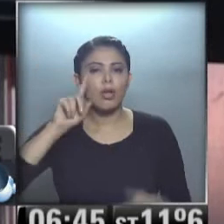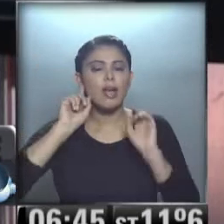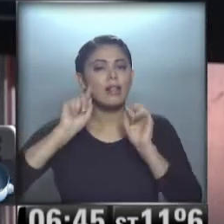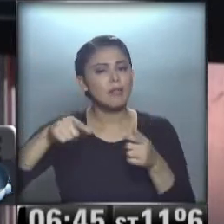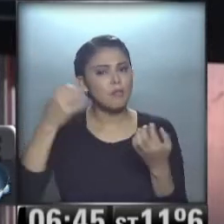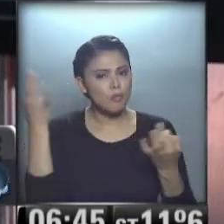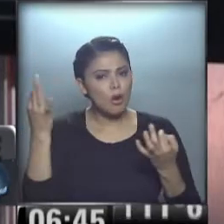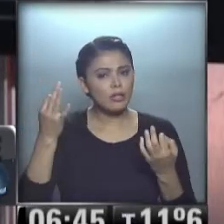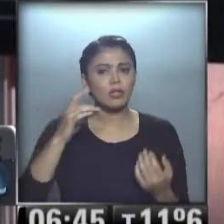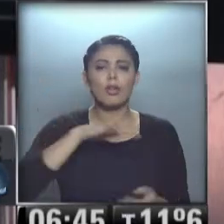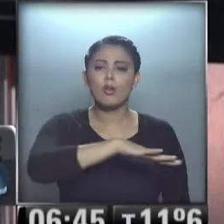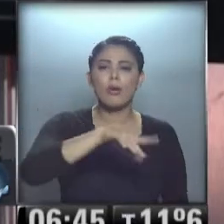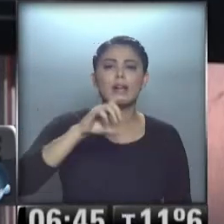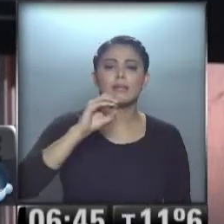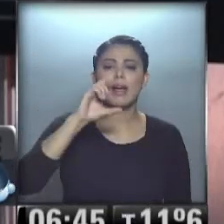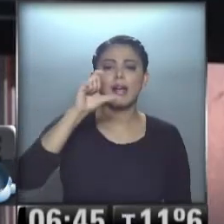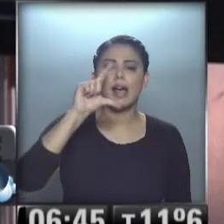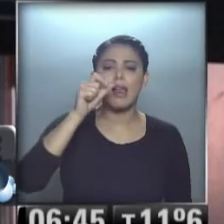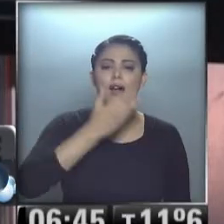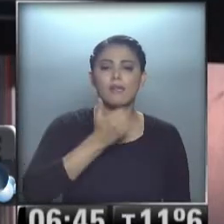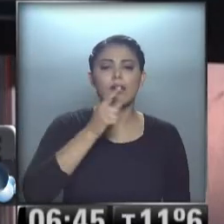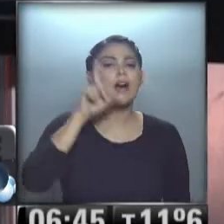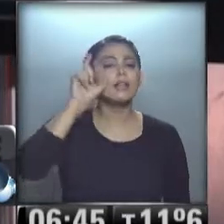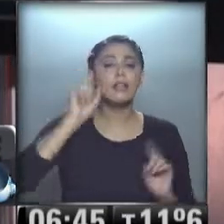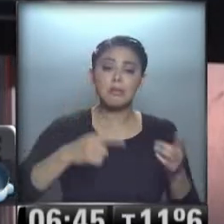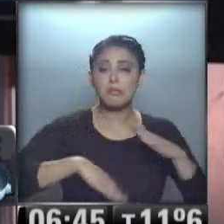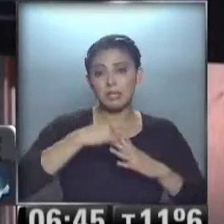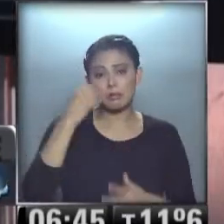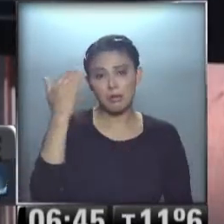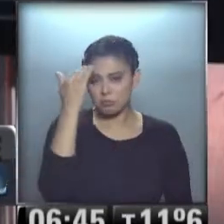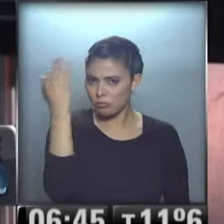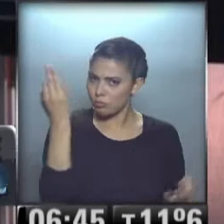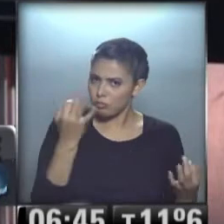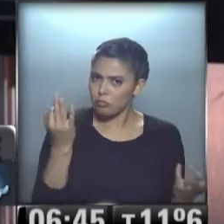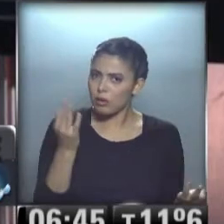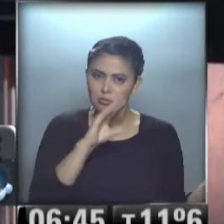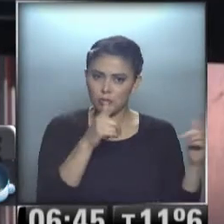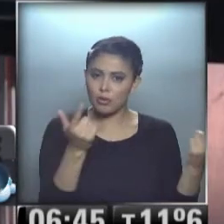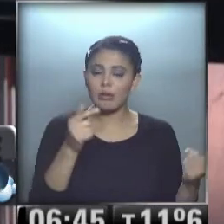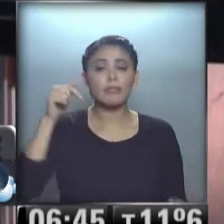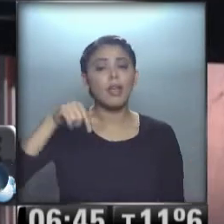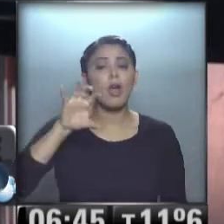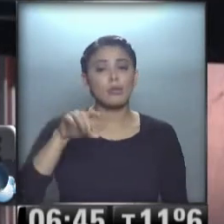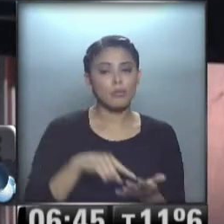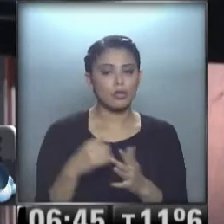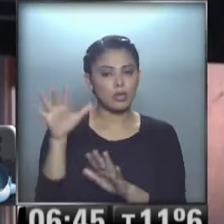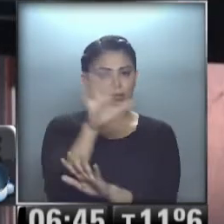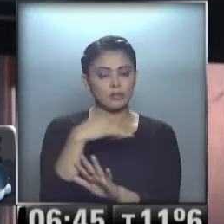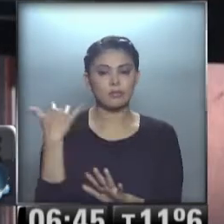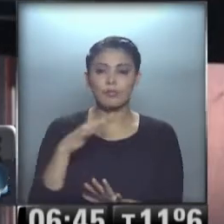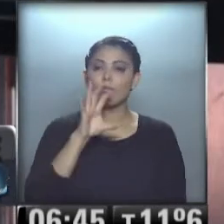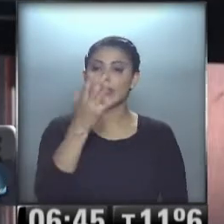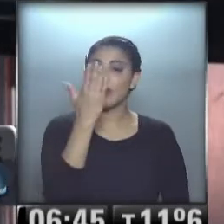máxima de 15. Sí. Con casi nada de nubosidad. Bien, Calafate. Ay, la zona central, aquí está, norte